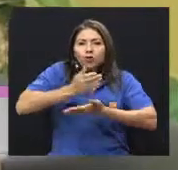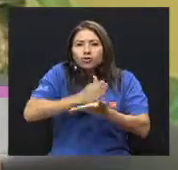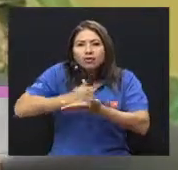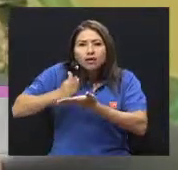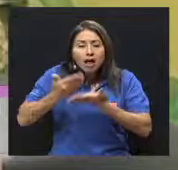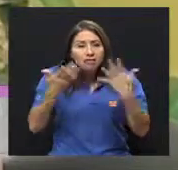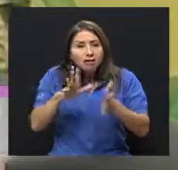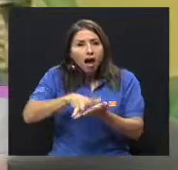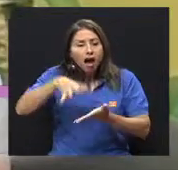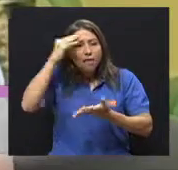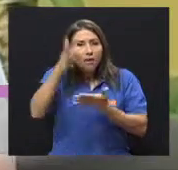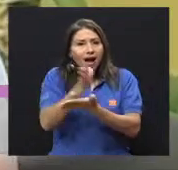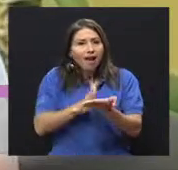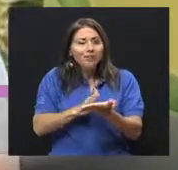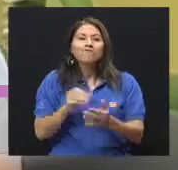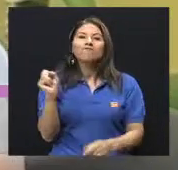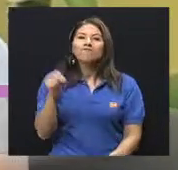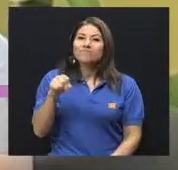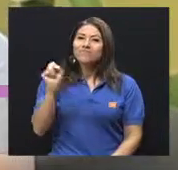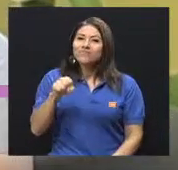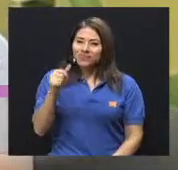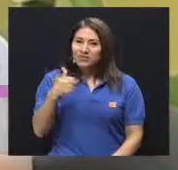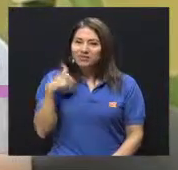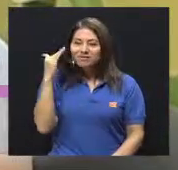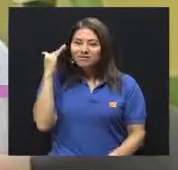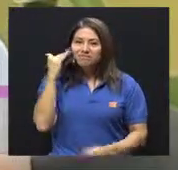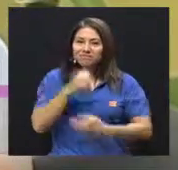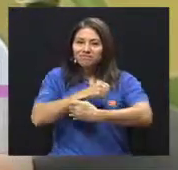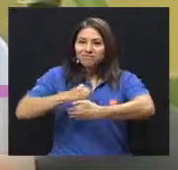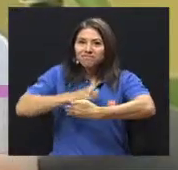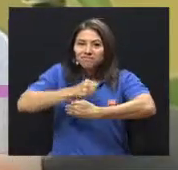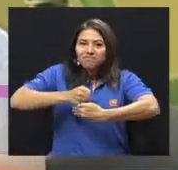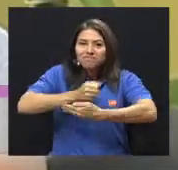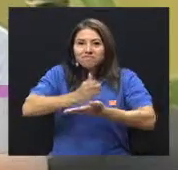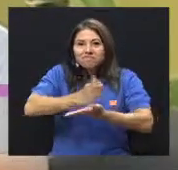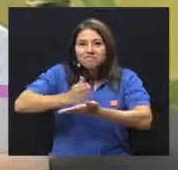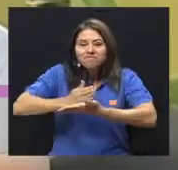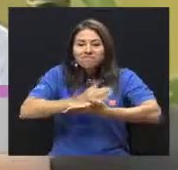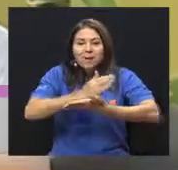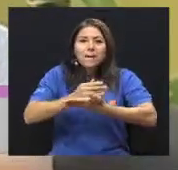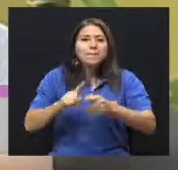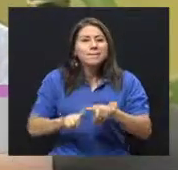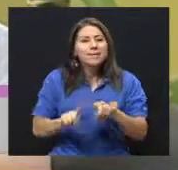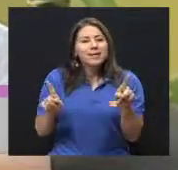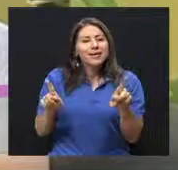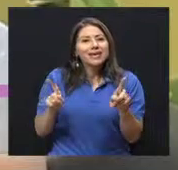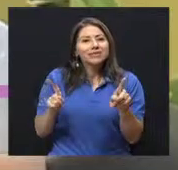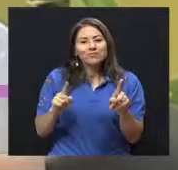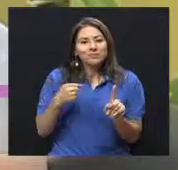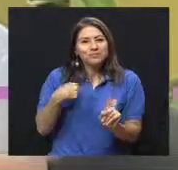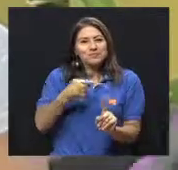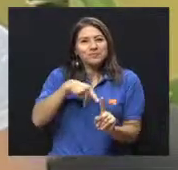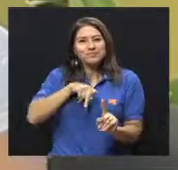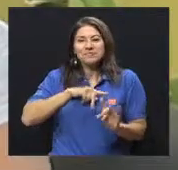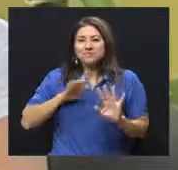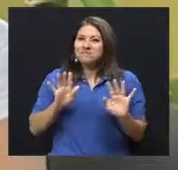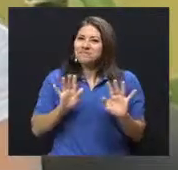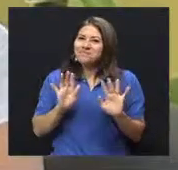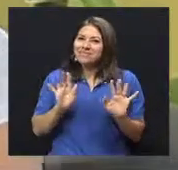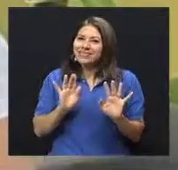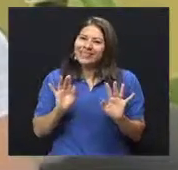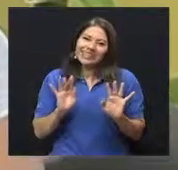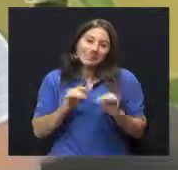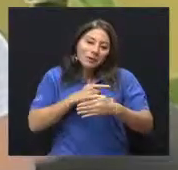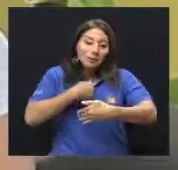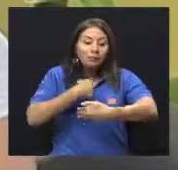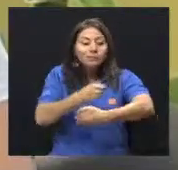cocinar o ver ahí, ya has aprendido algo? Sí, yo sí, digamos, sí sé cocinar. Pero en lo personal, no, digamos